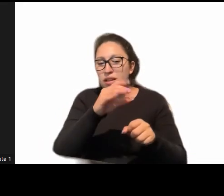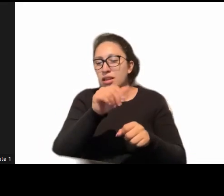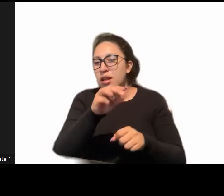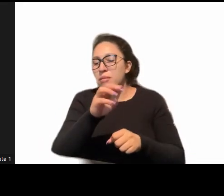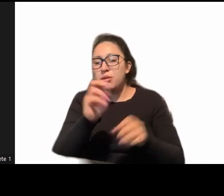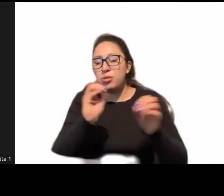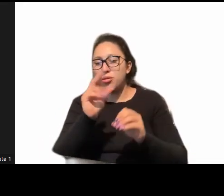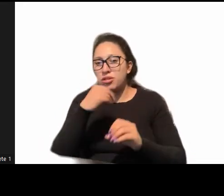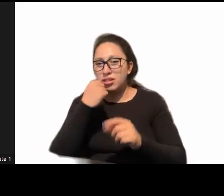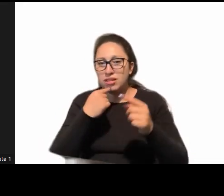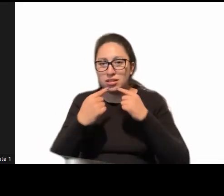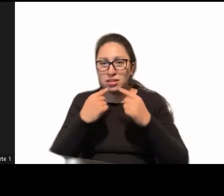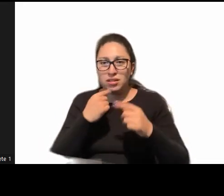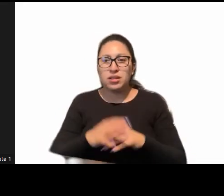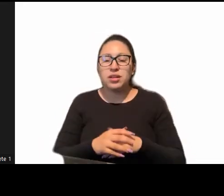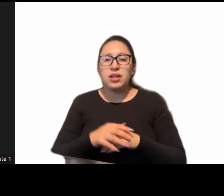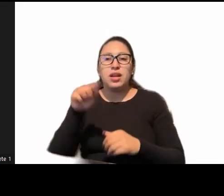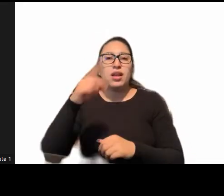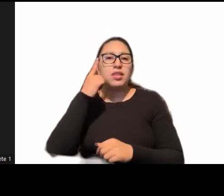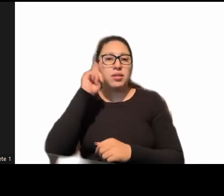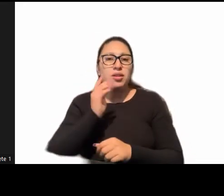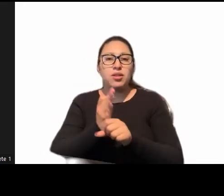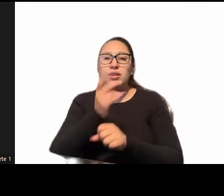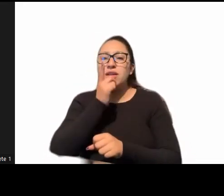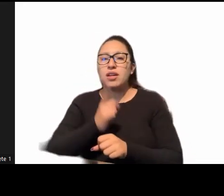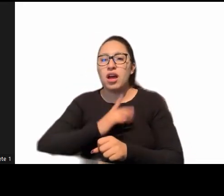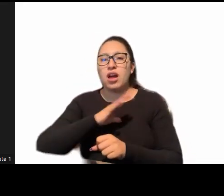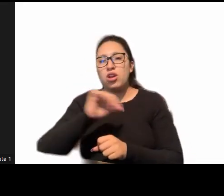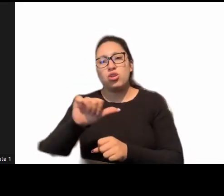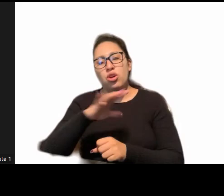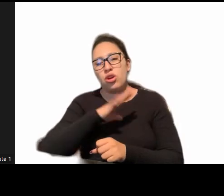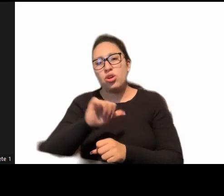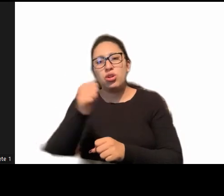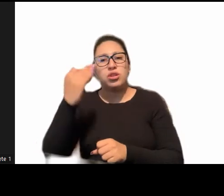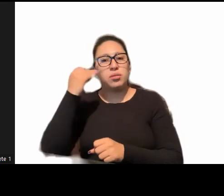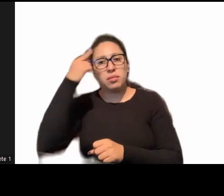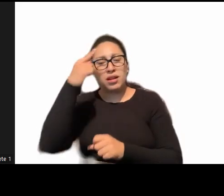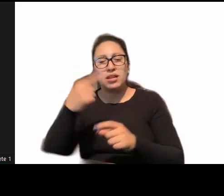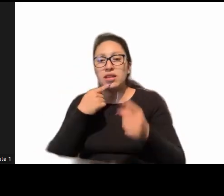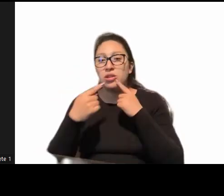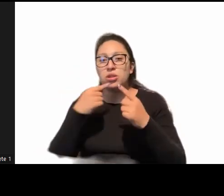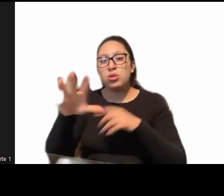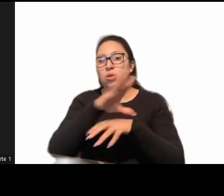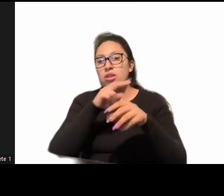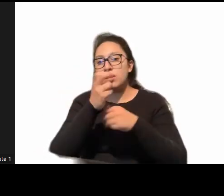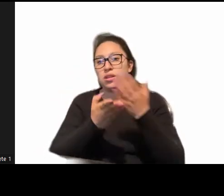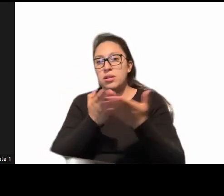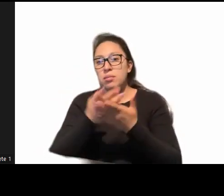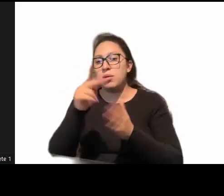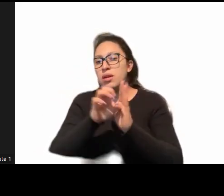procesos, hay momentos en los que se pueden ir discutiendo, pues todas esas observaciones, aunque nosotros aquí en la